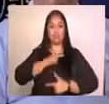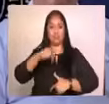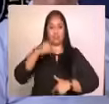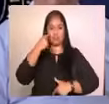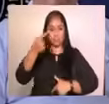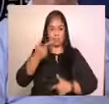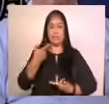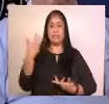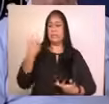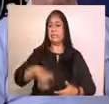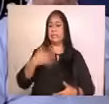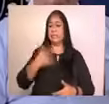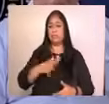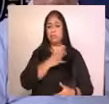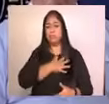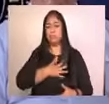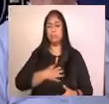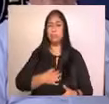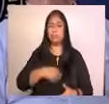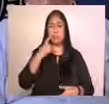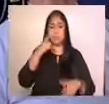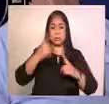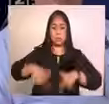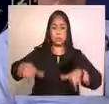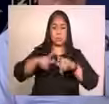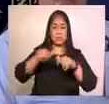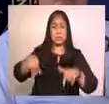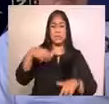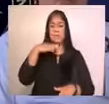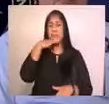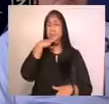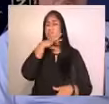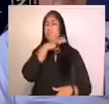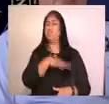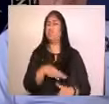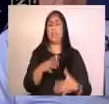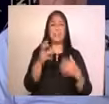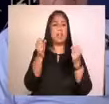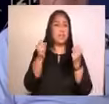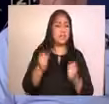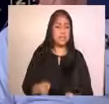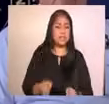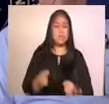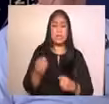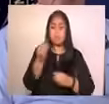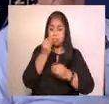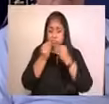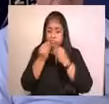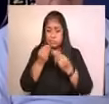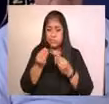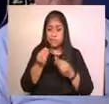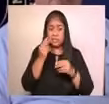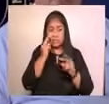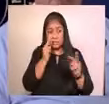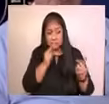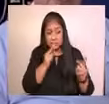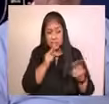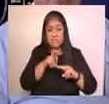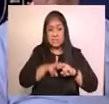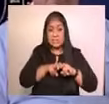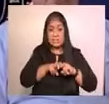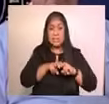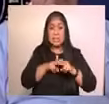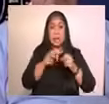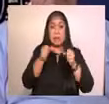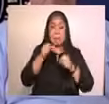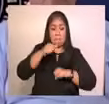condiciones deplorables, ocupando instalaciones sucias e incómodas, comiendo mientras estaban sentados en